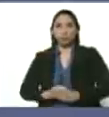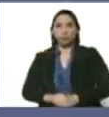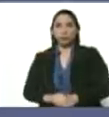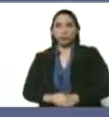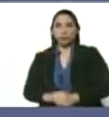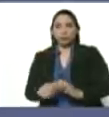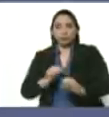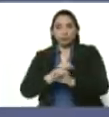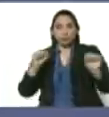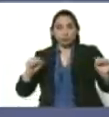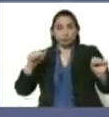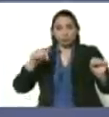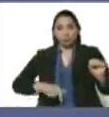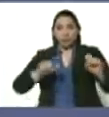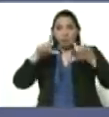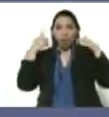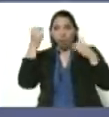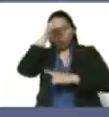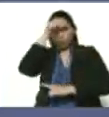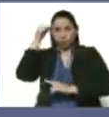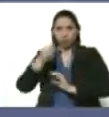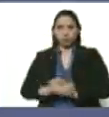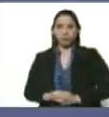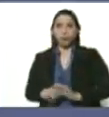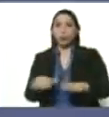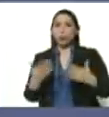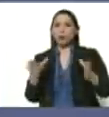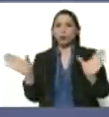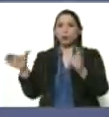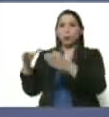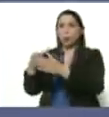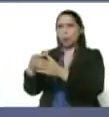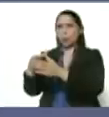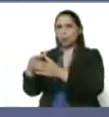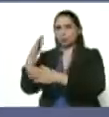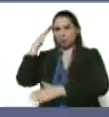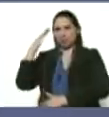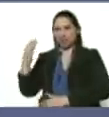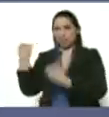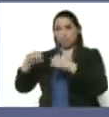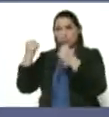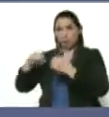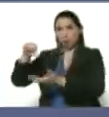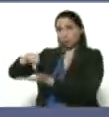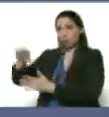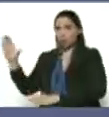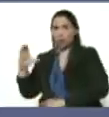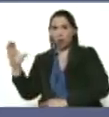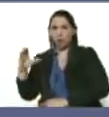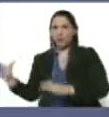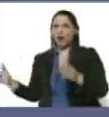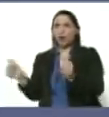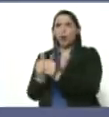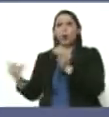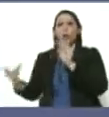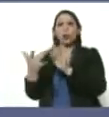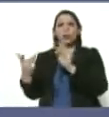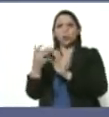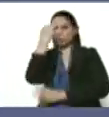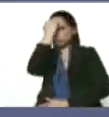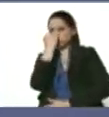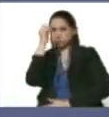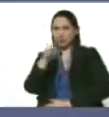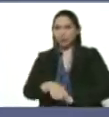durante la madrugada de este domingo, cuando un grupo militar entrenado en Colombia con conexión con paramilitares y